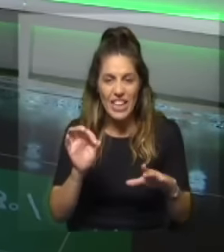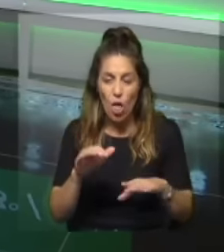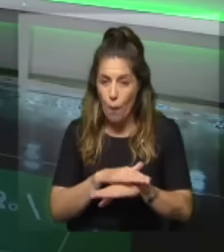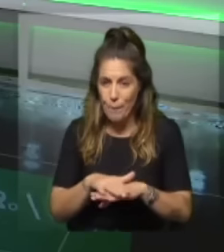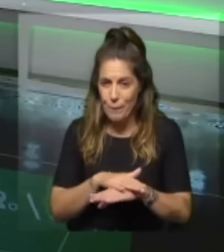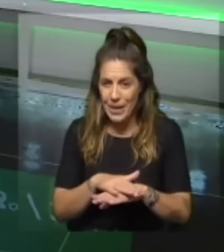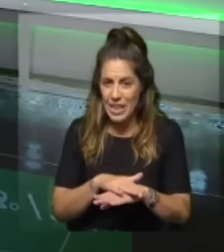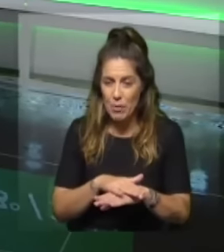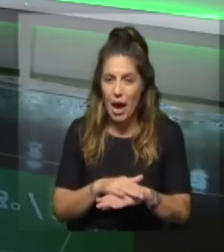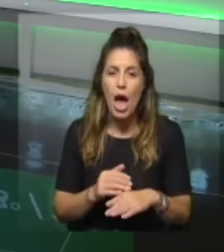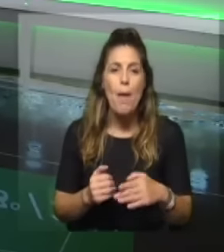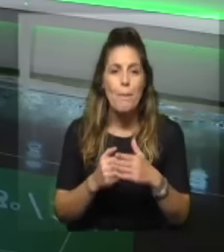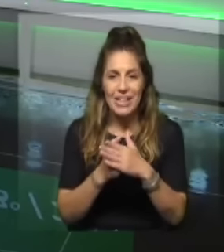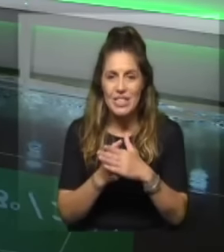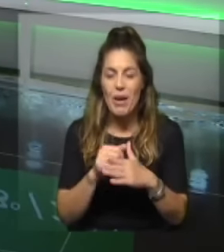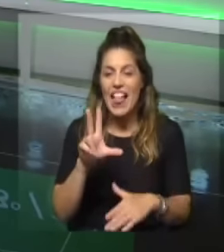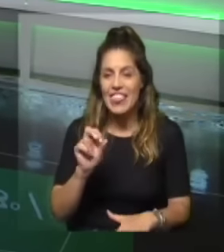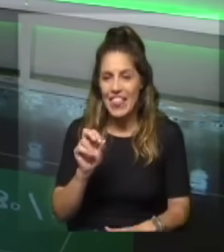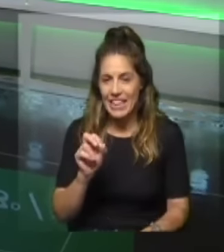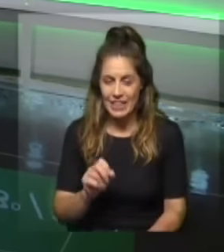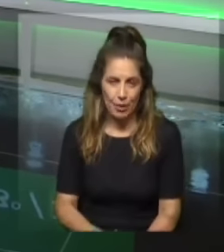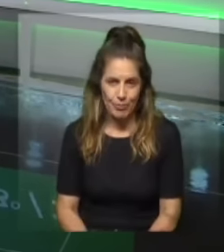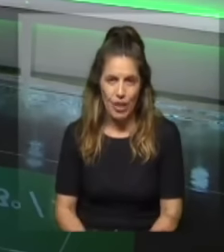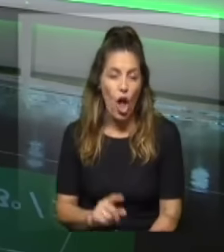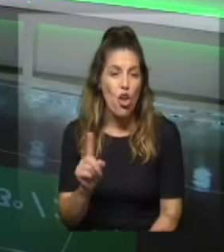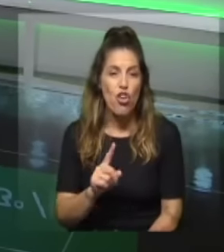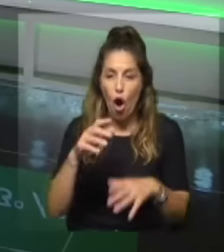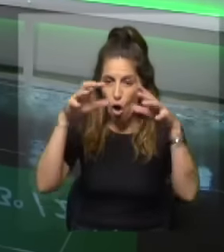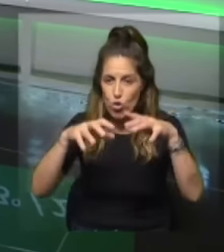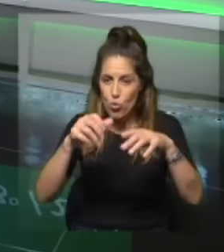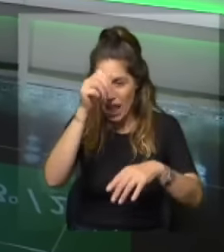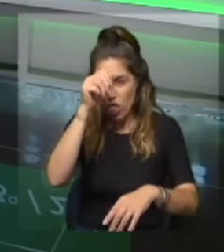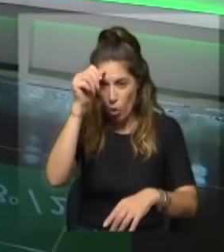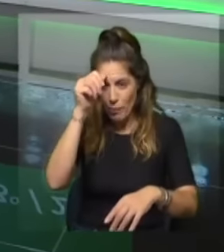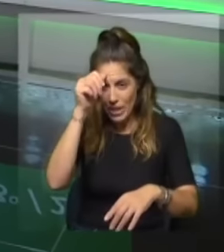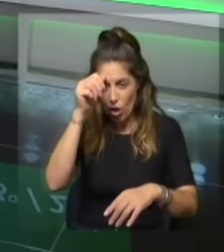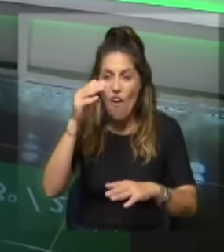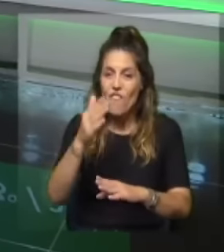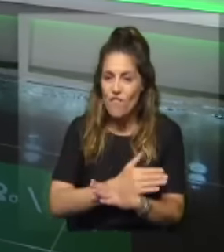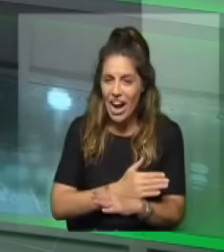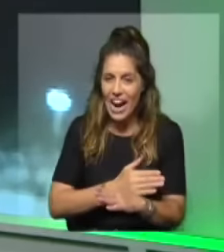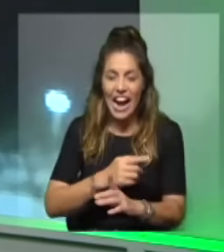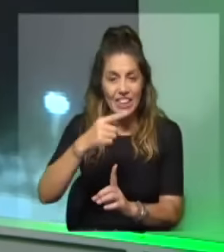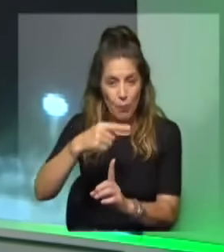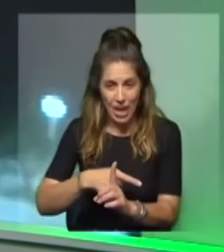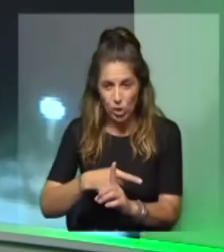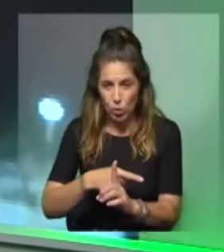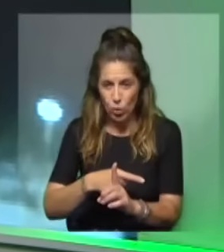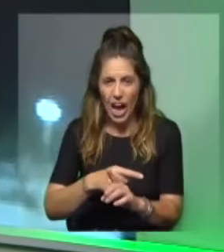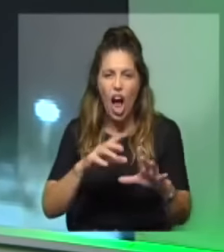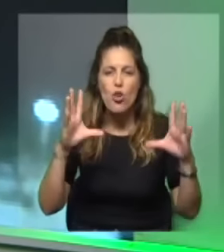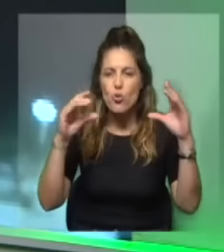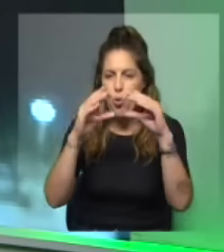una temperatura máxima alta 30 gr ya no están previstas las lluvias para el domingo además hay un descenso de temperatura va a estar algo